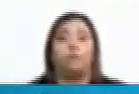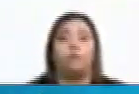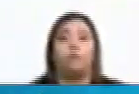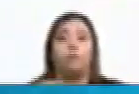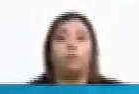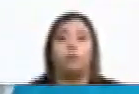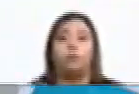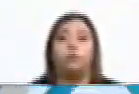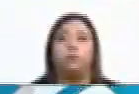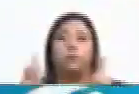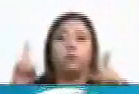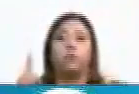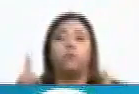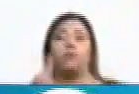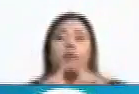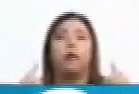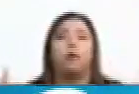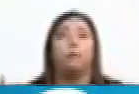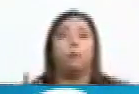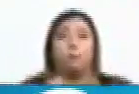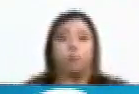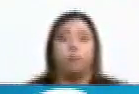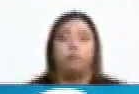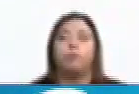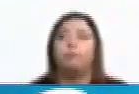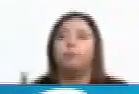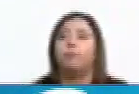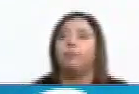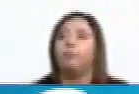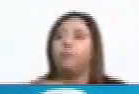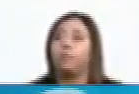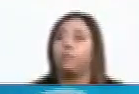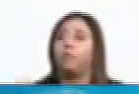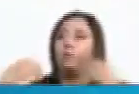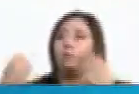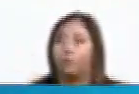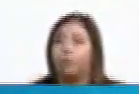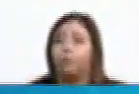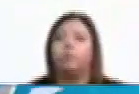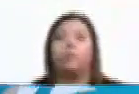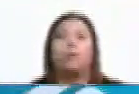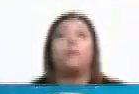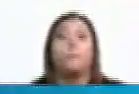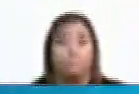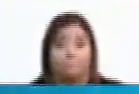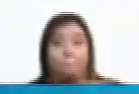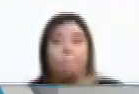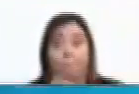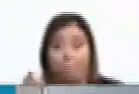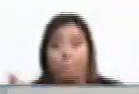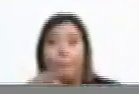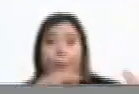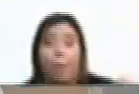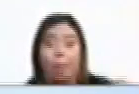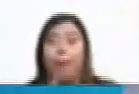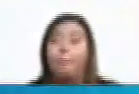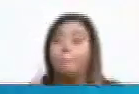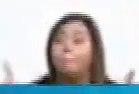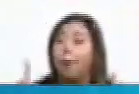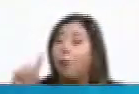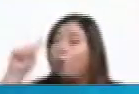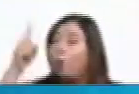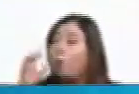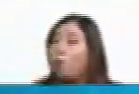personal del sistema de salud, pero especialmente los padres y madres de familia,